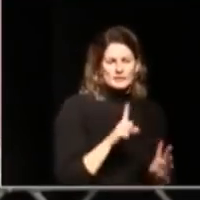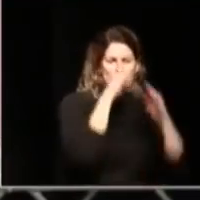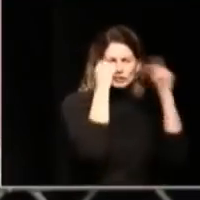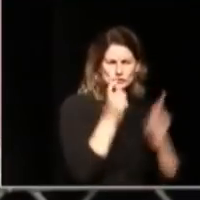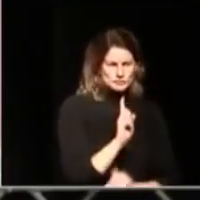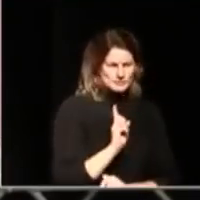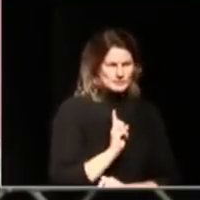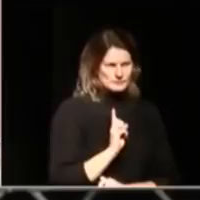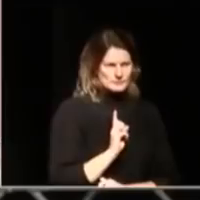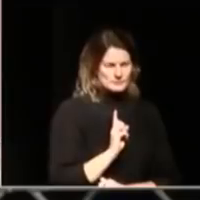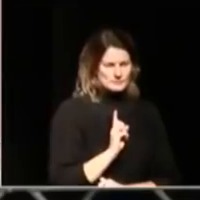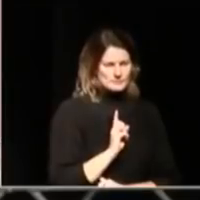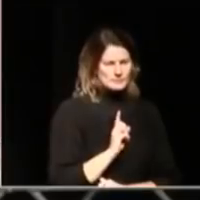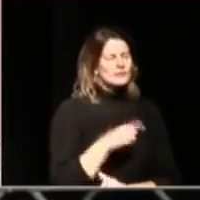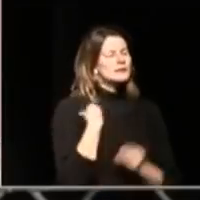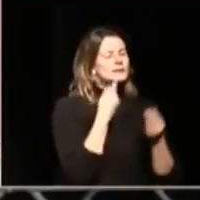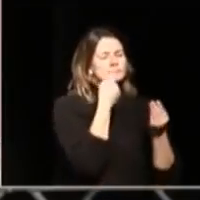se olviden. Y